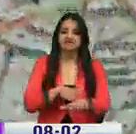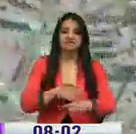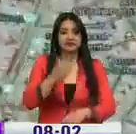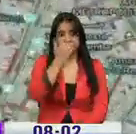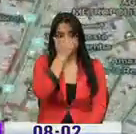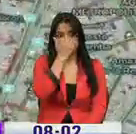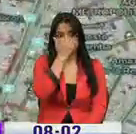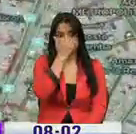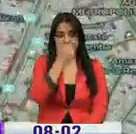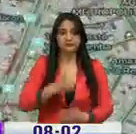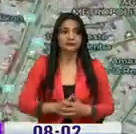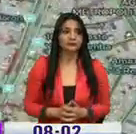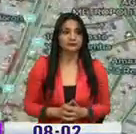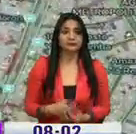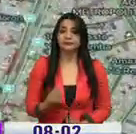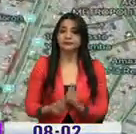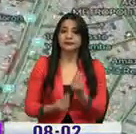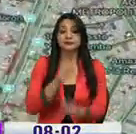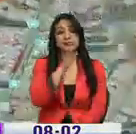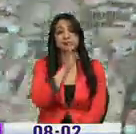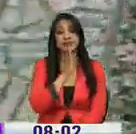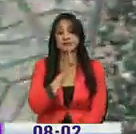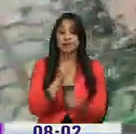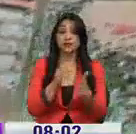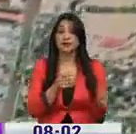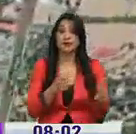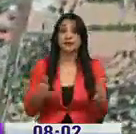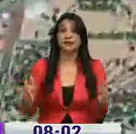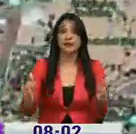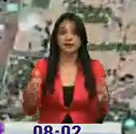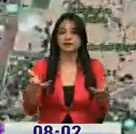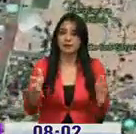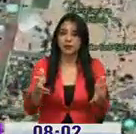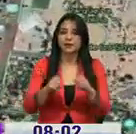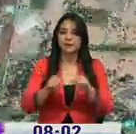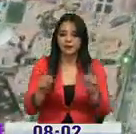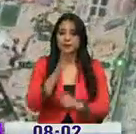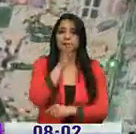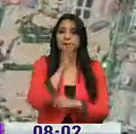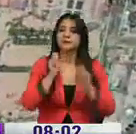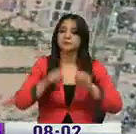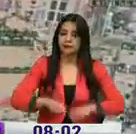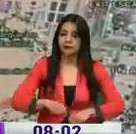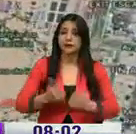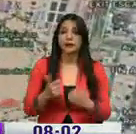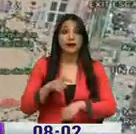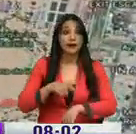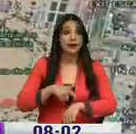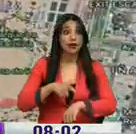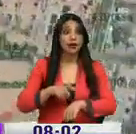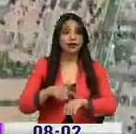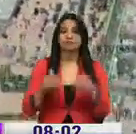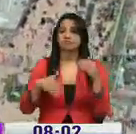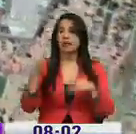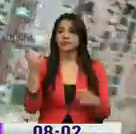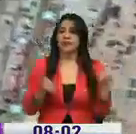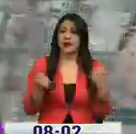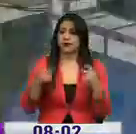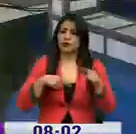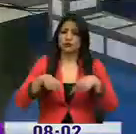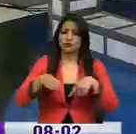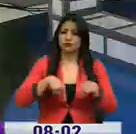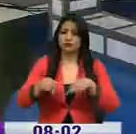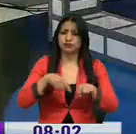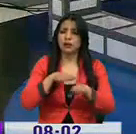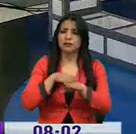rojo. Paciencia, no queda otra. Así es, ya sabe, tiene que tomar vías alternas, pues hasta ahora pico, por lo general están